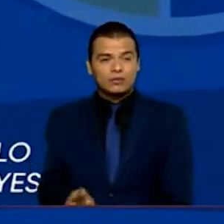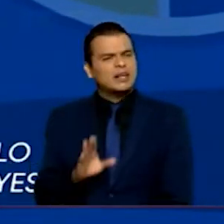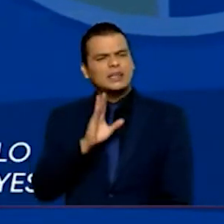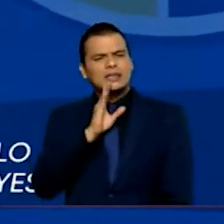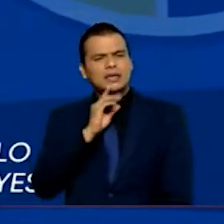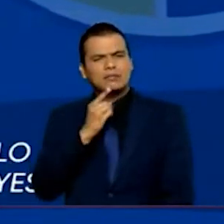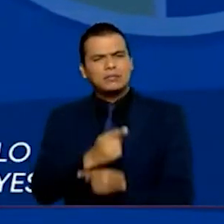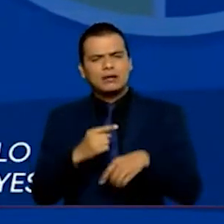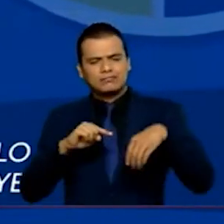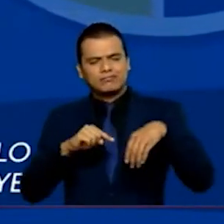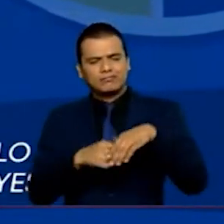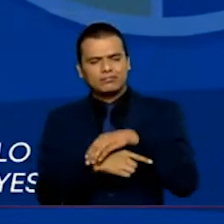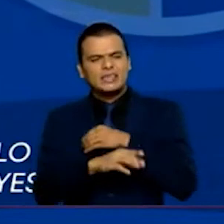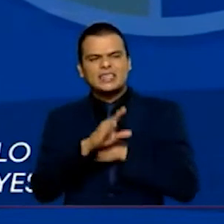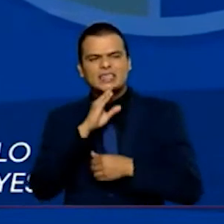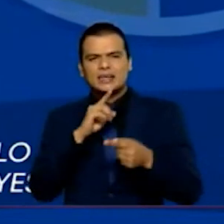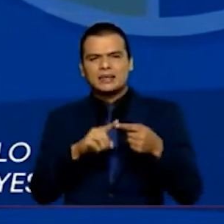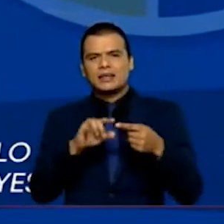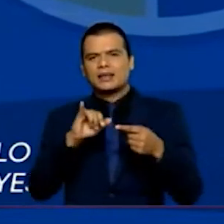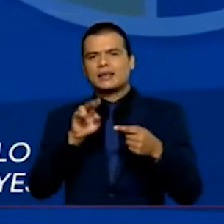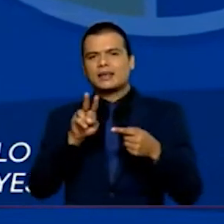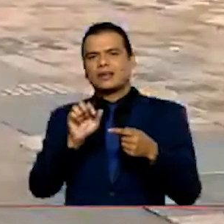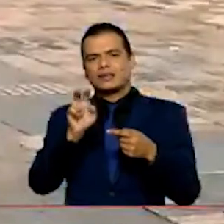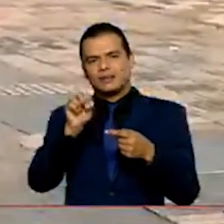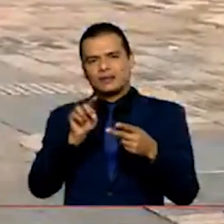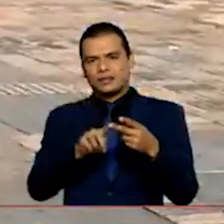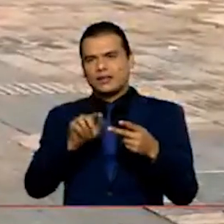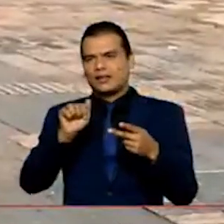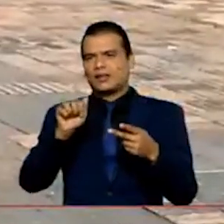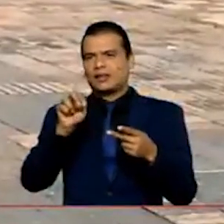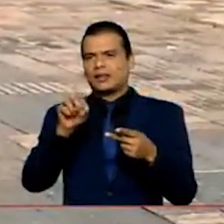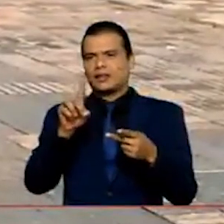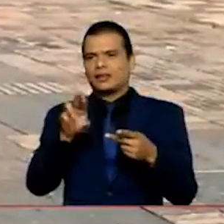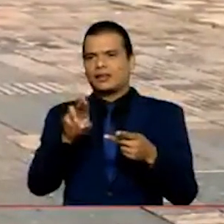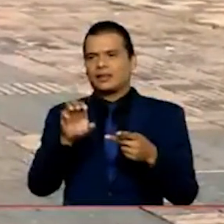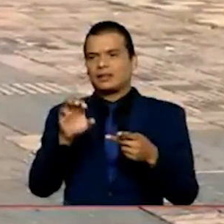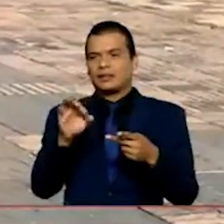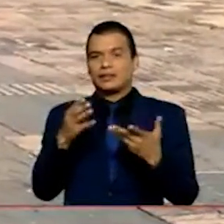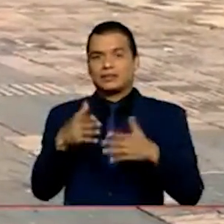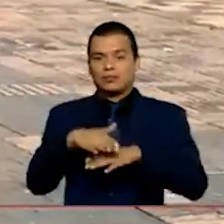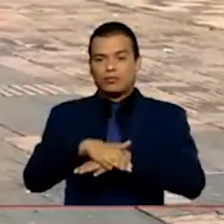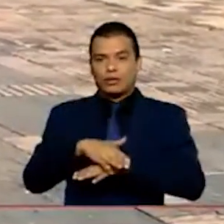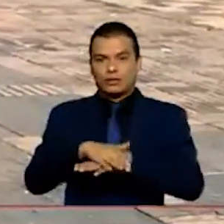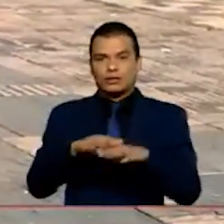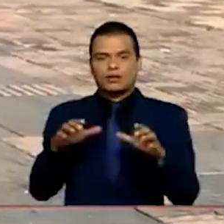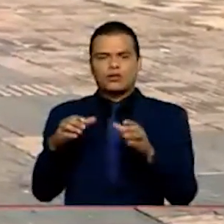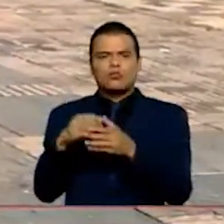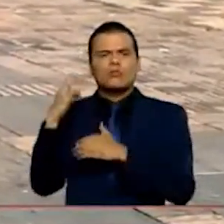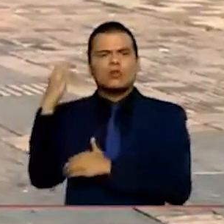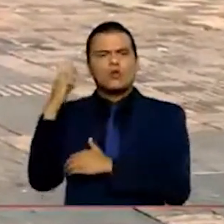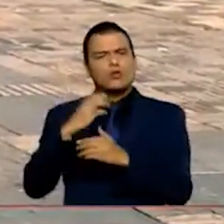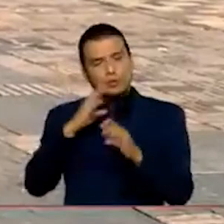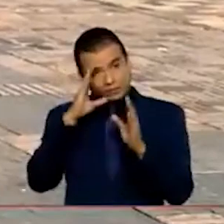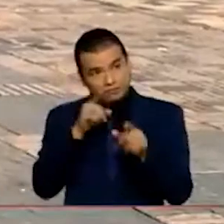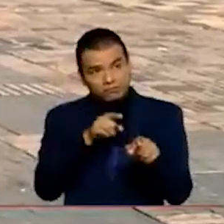Angulo y Andrés Reyes. En la tarde habrá atención a medios por parte de Colombia de